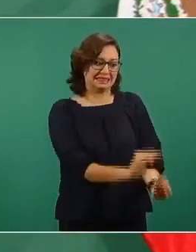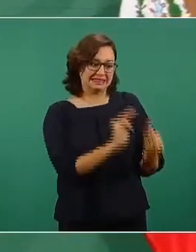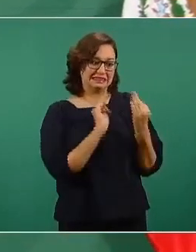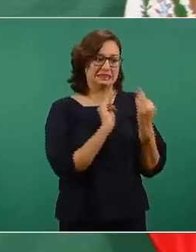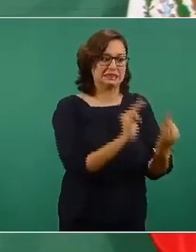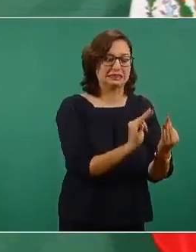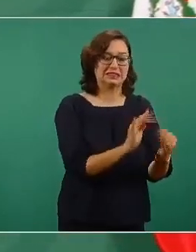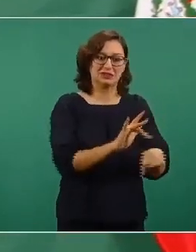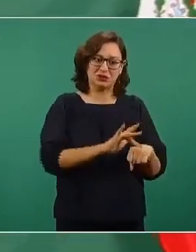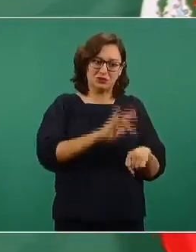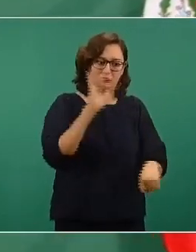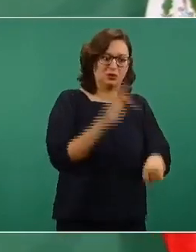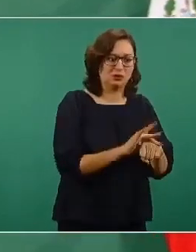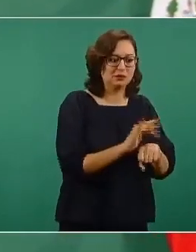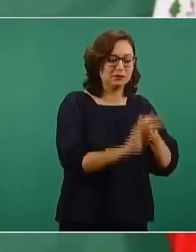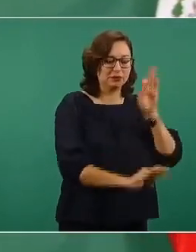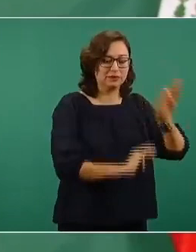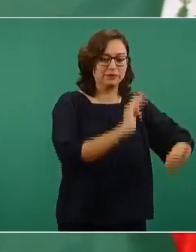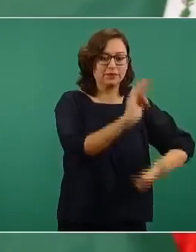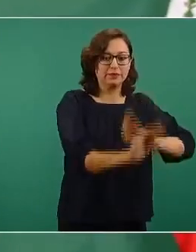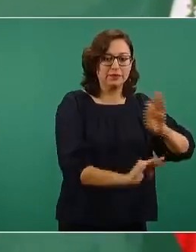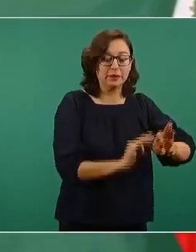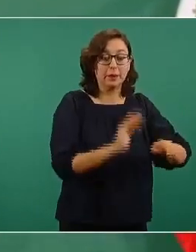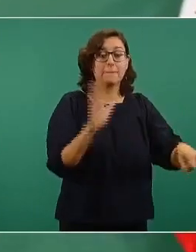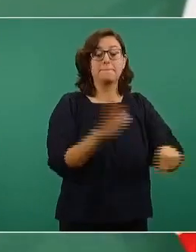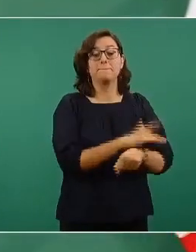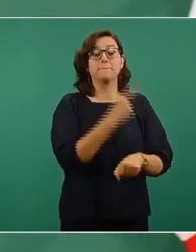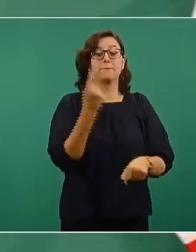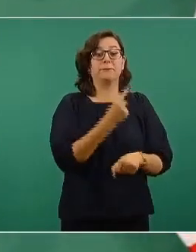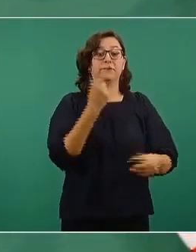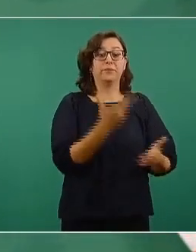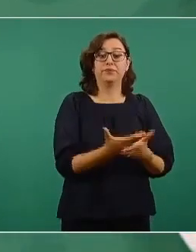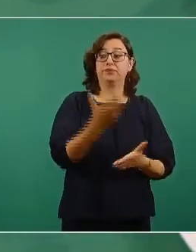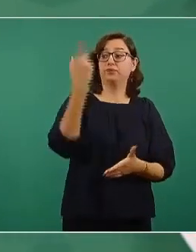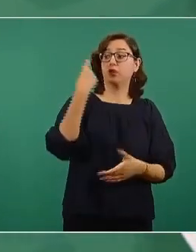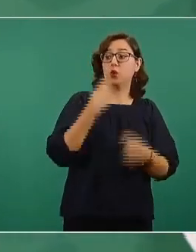al inicio, cuando no teníamos la vacuna,